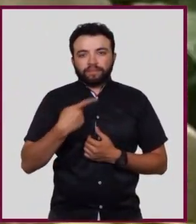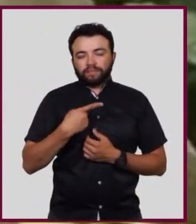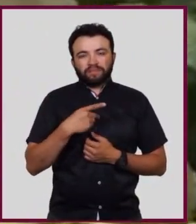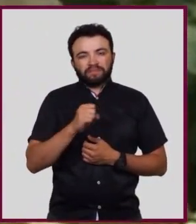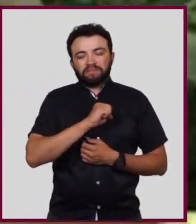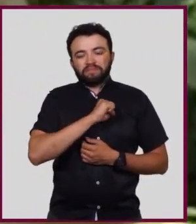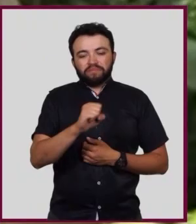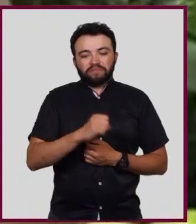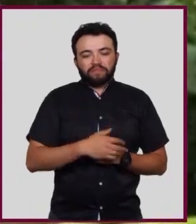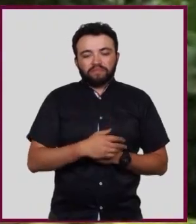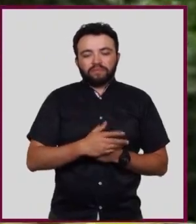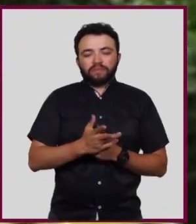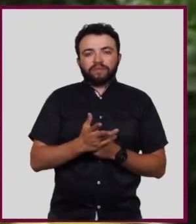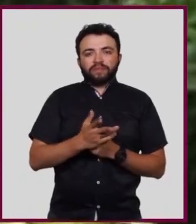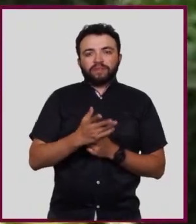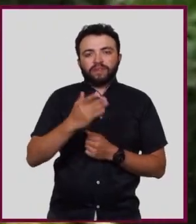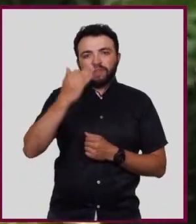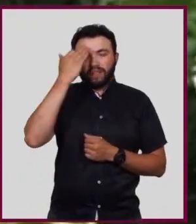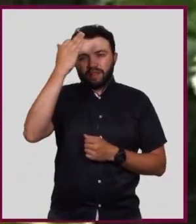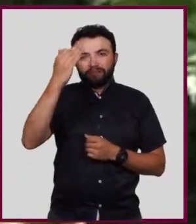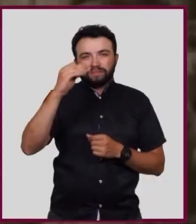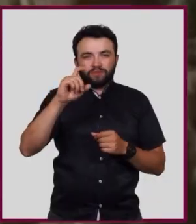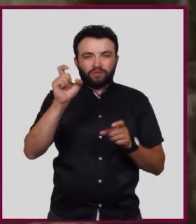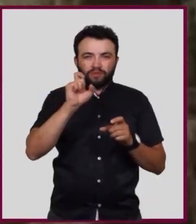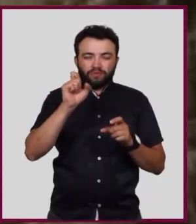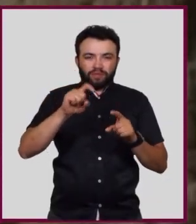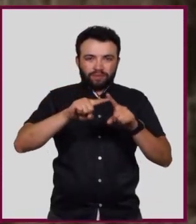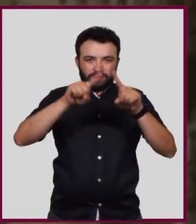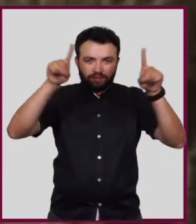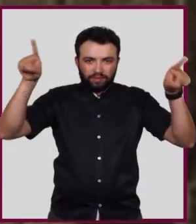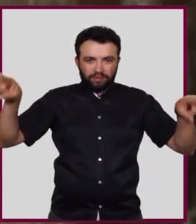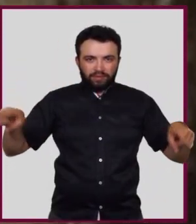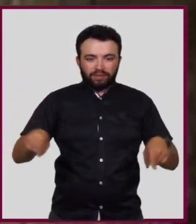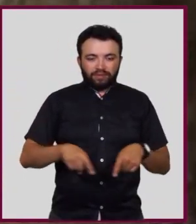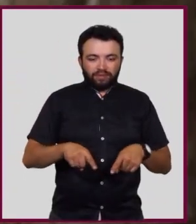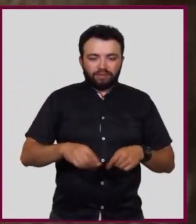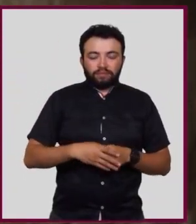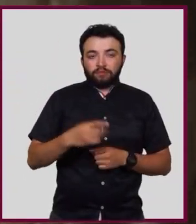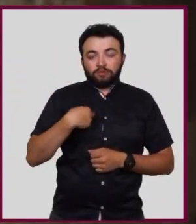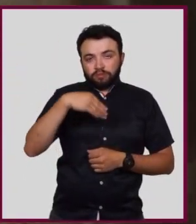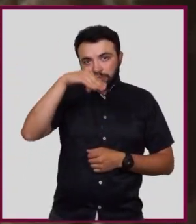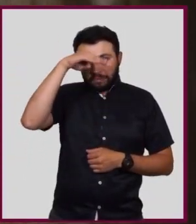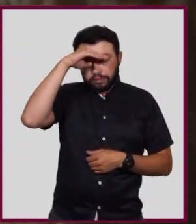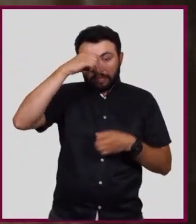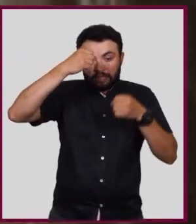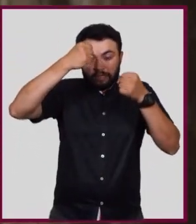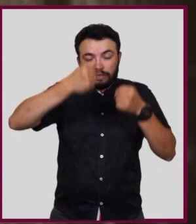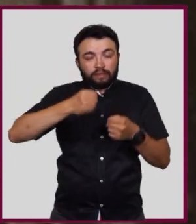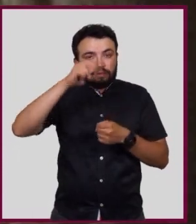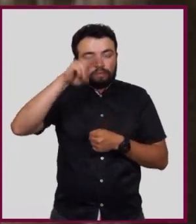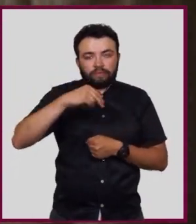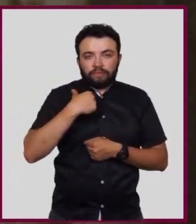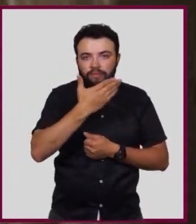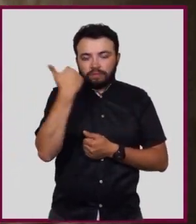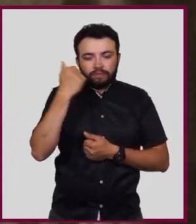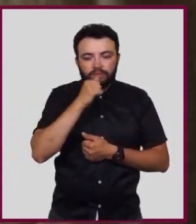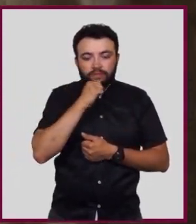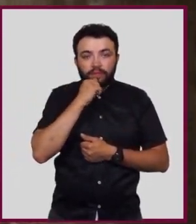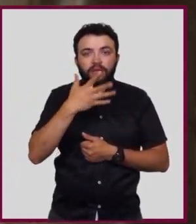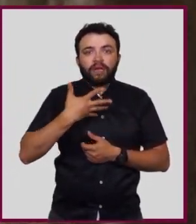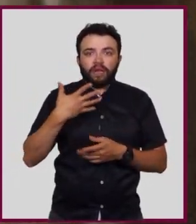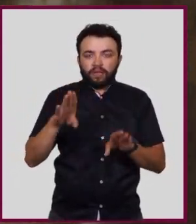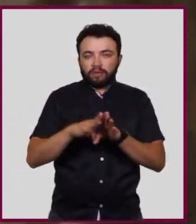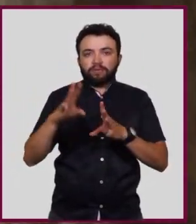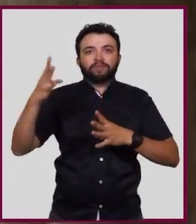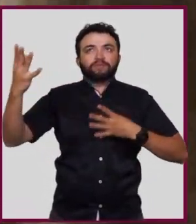hacia el final de la venta, pues yo no estoy segura si había factores ambientales